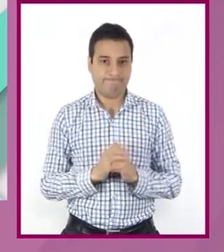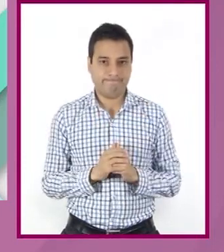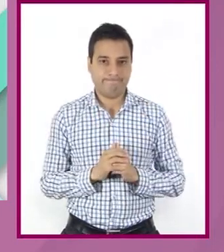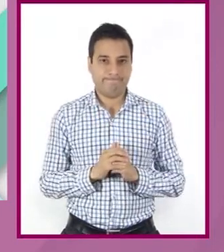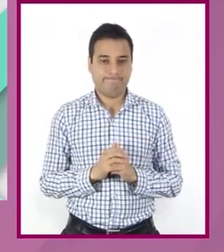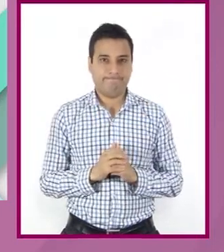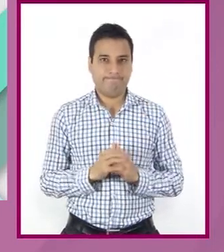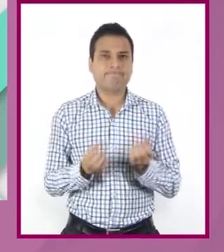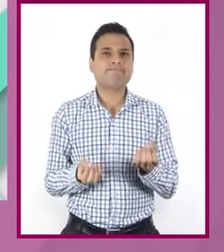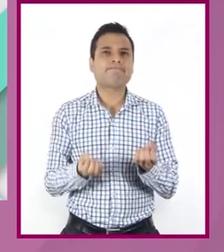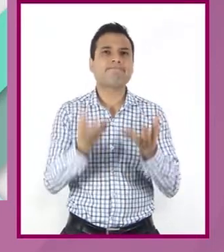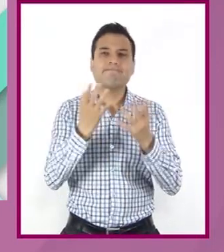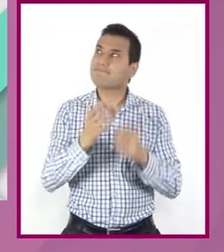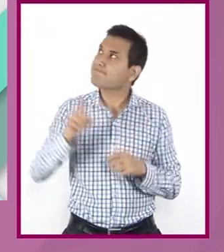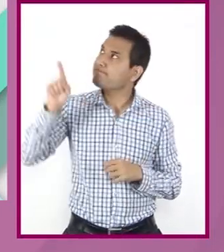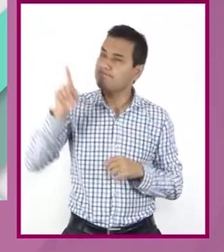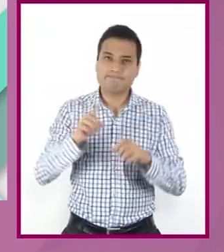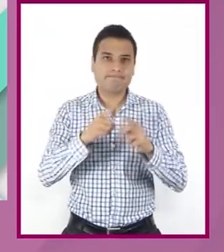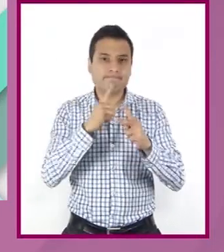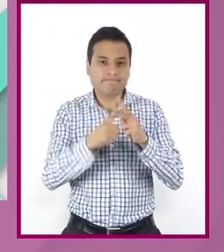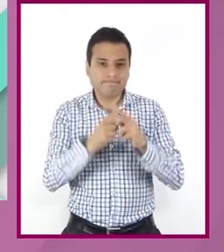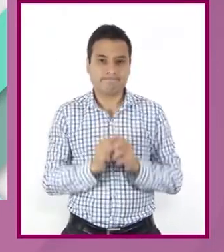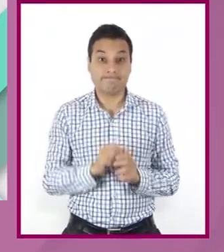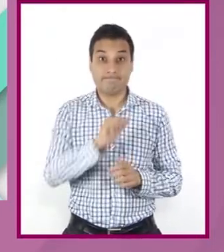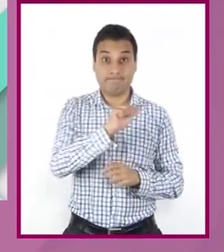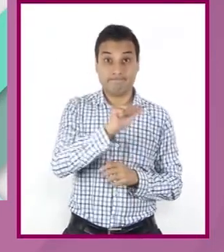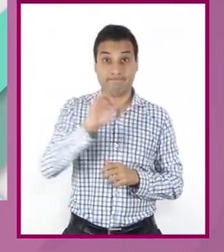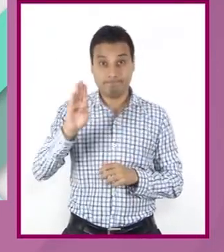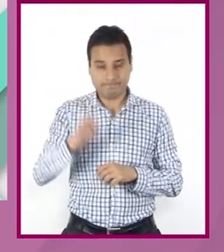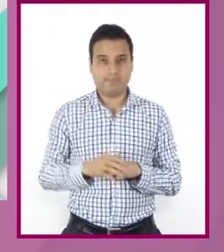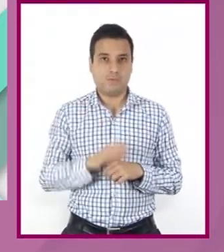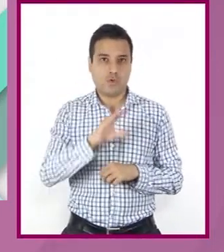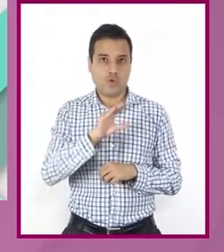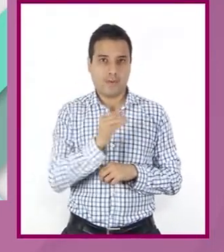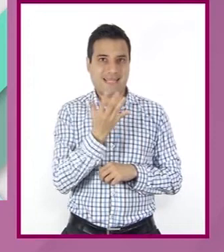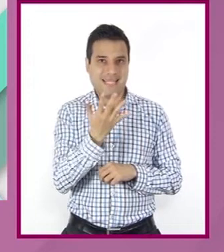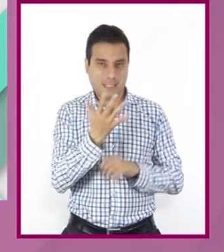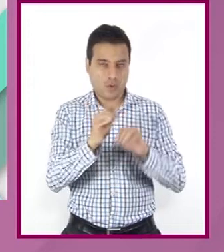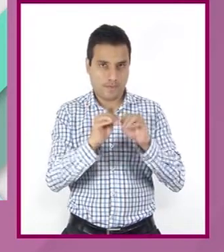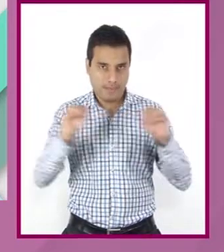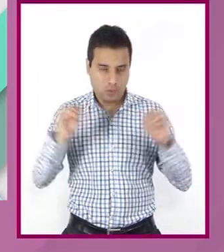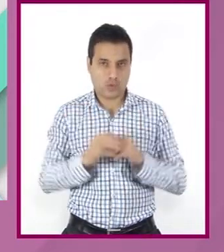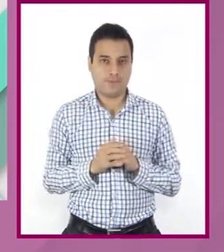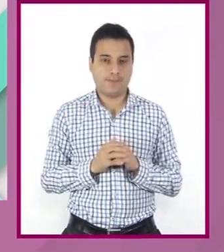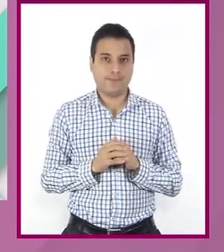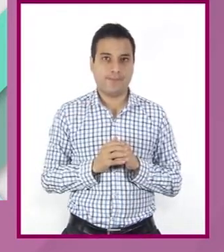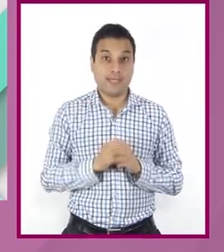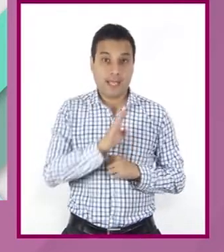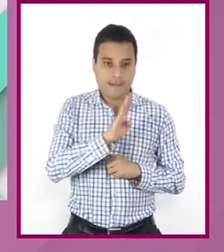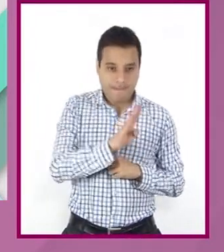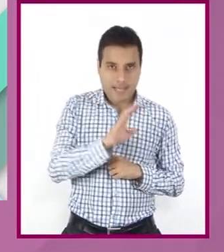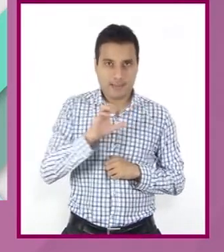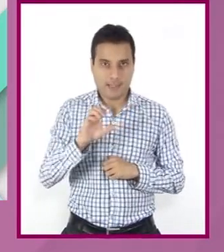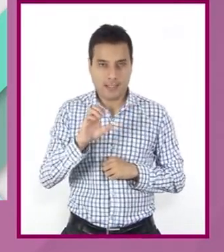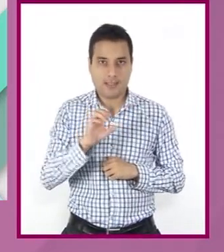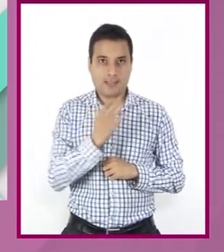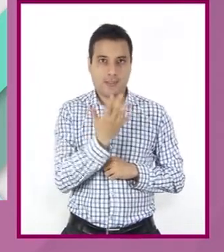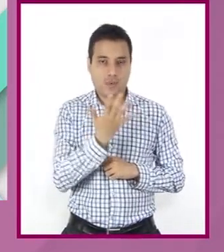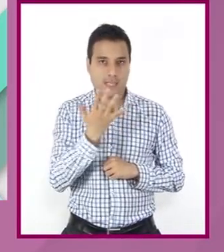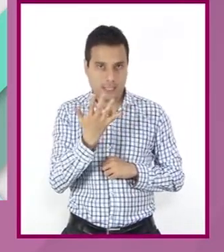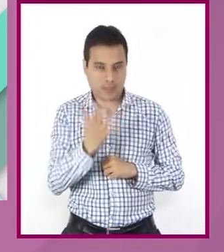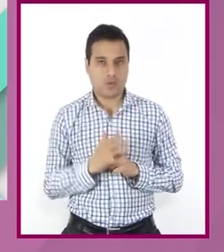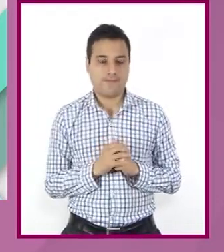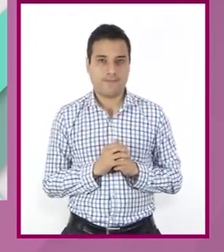del deportivo es diferente. El segmento AB mide 95 metros, el segmento BC